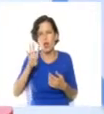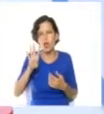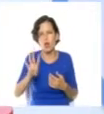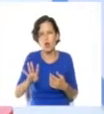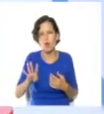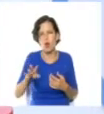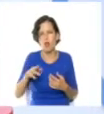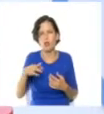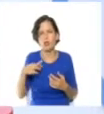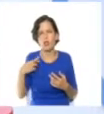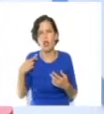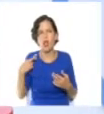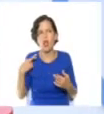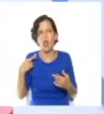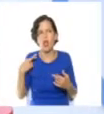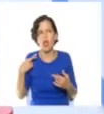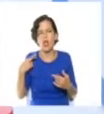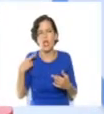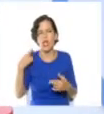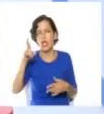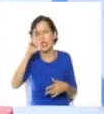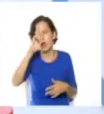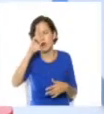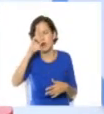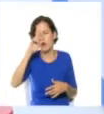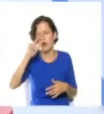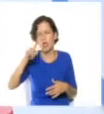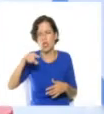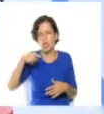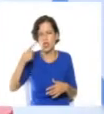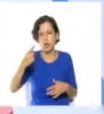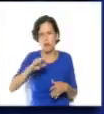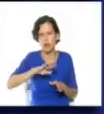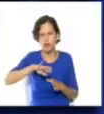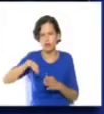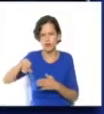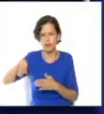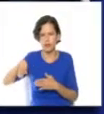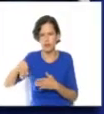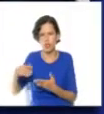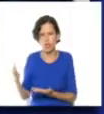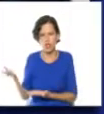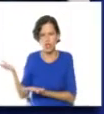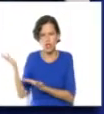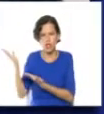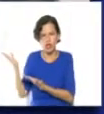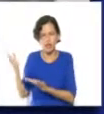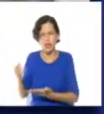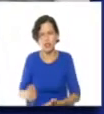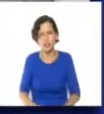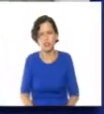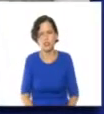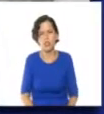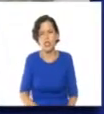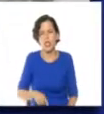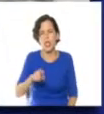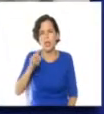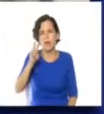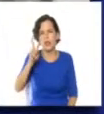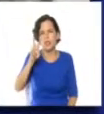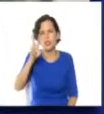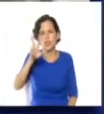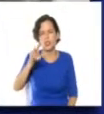República. Aquí, luego del derrocamiento de Marcos Pérez Jiménez el 23 de enero de